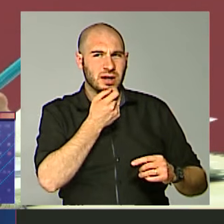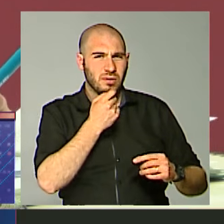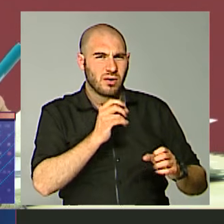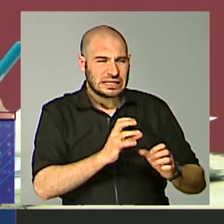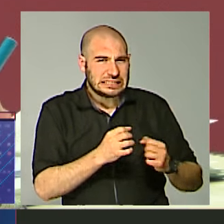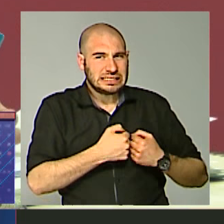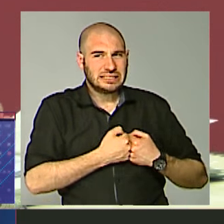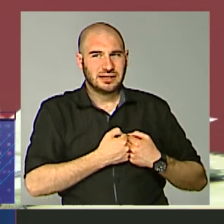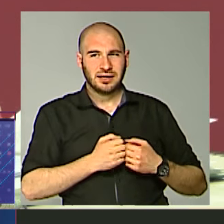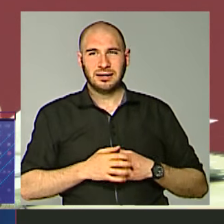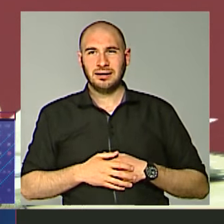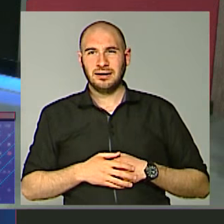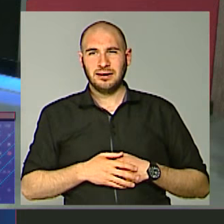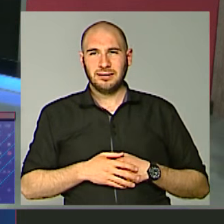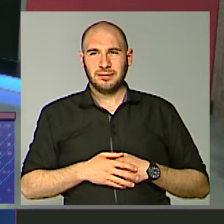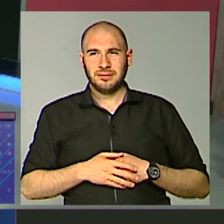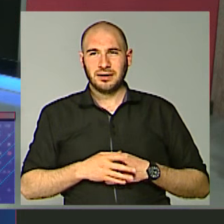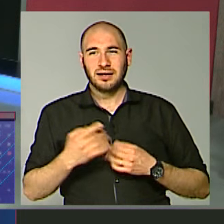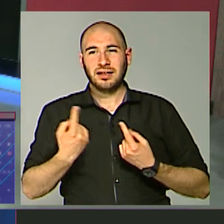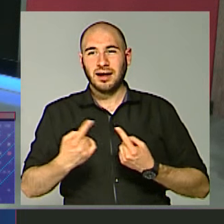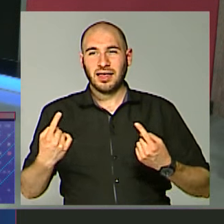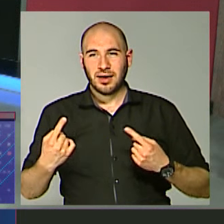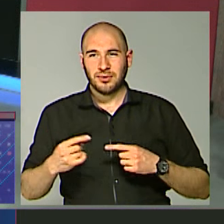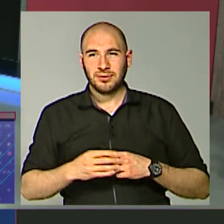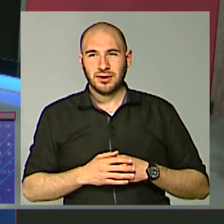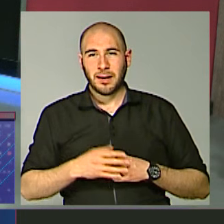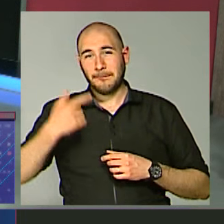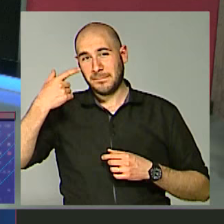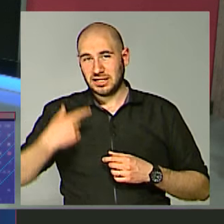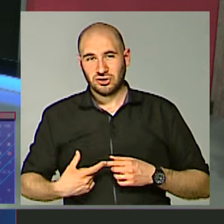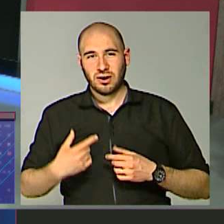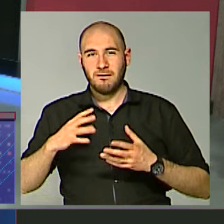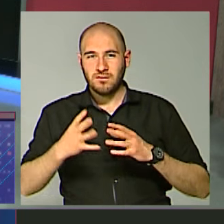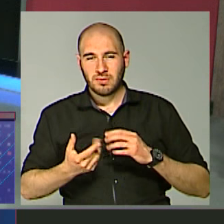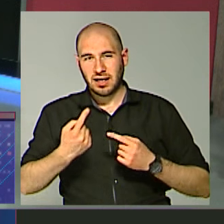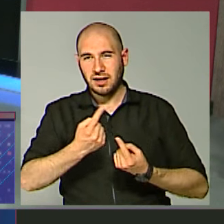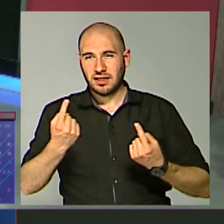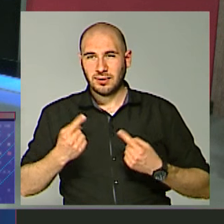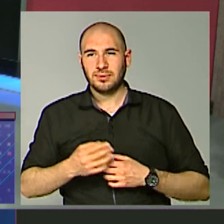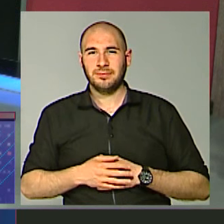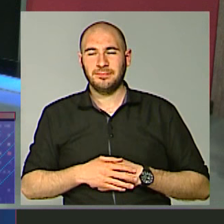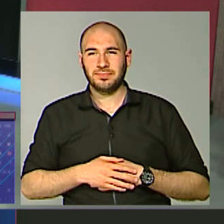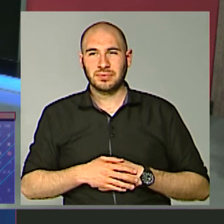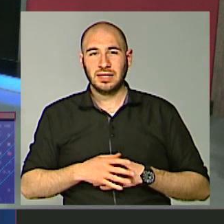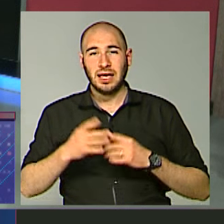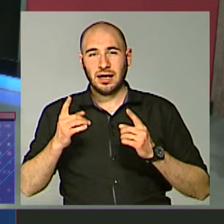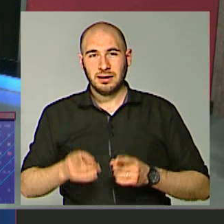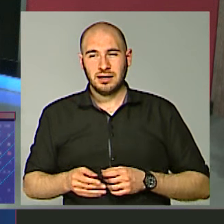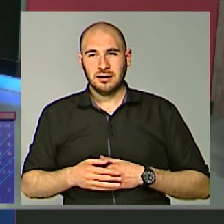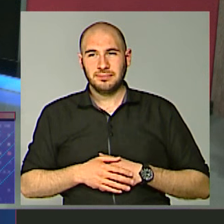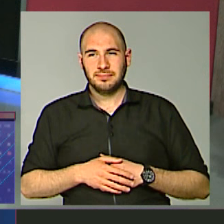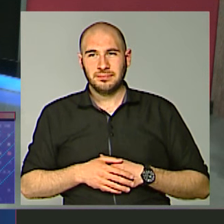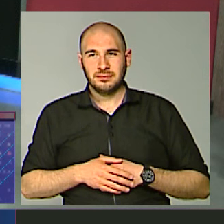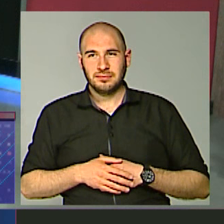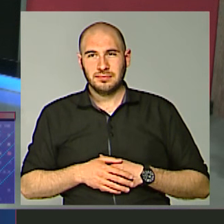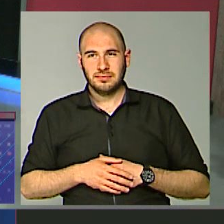retraídos? Claro, cada uno tiene su personalidad, su forma de ser, y entonces también